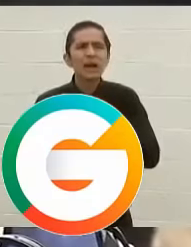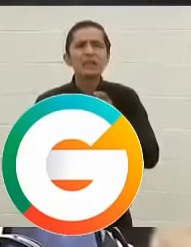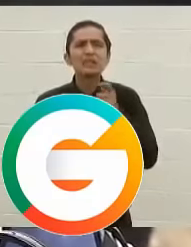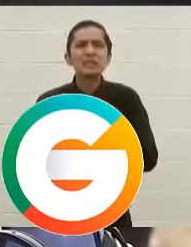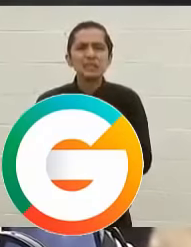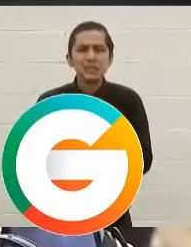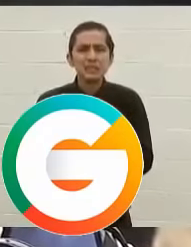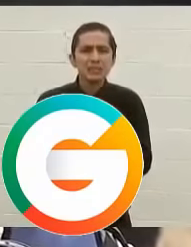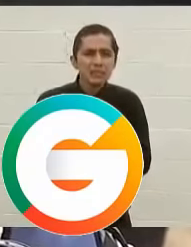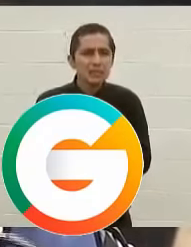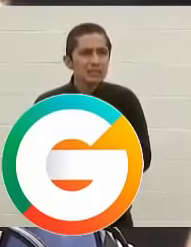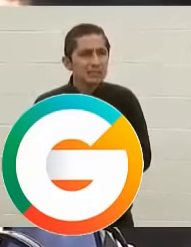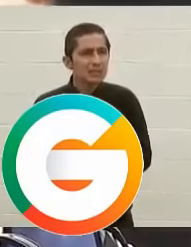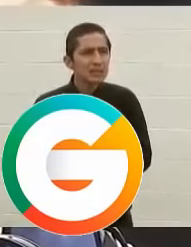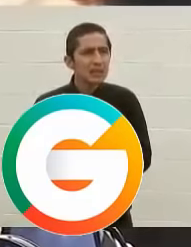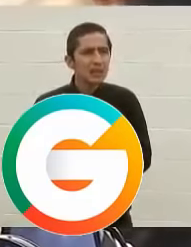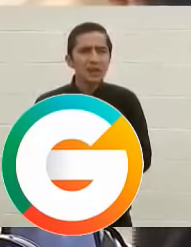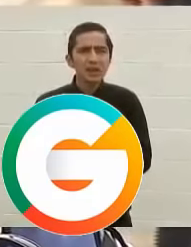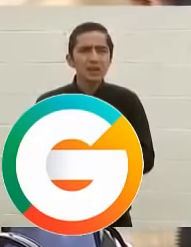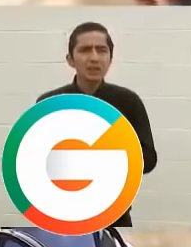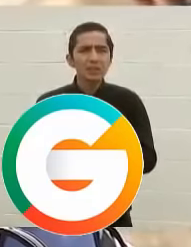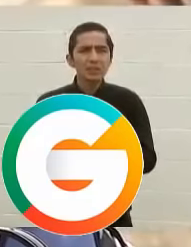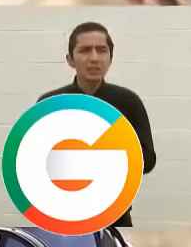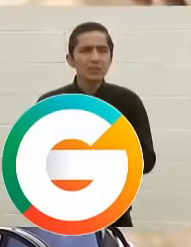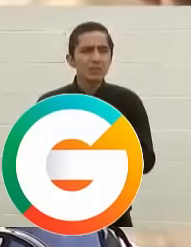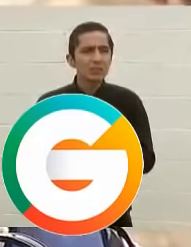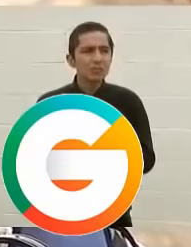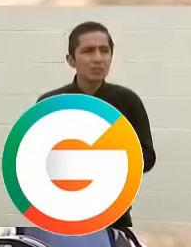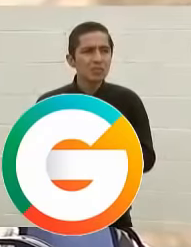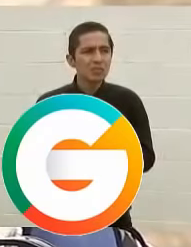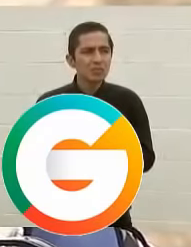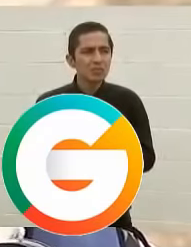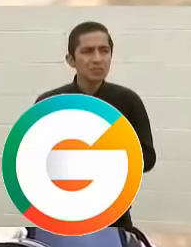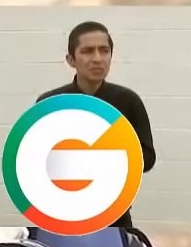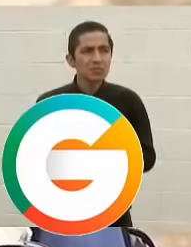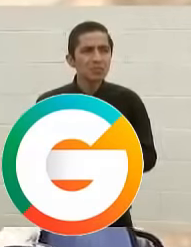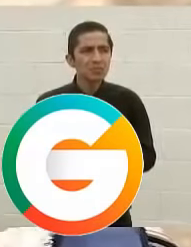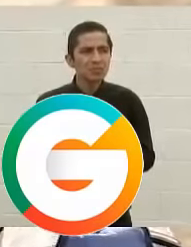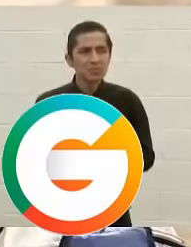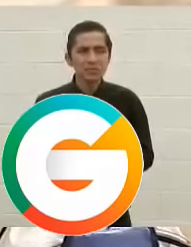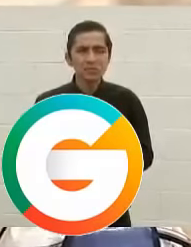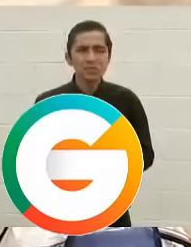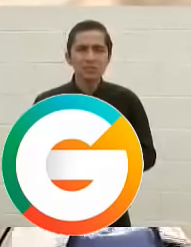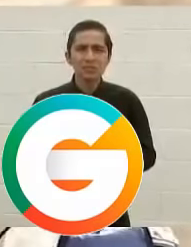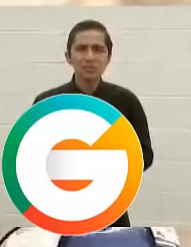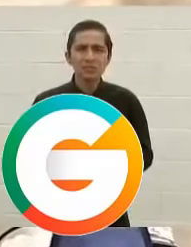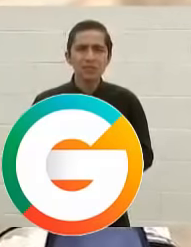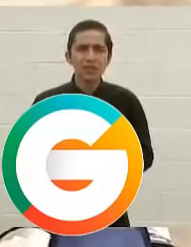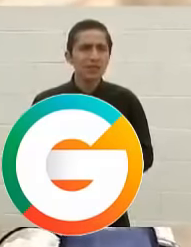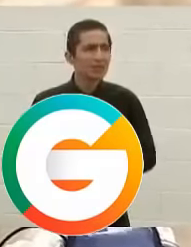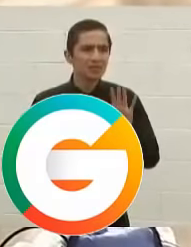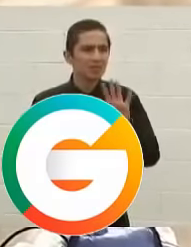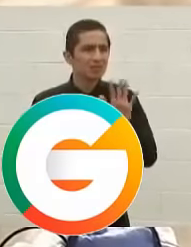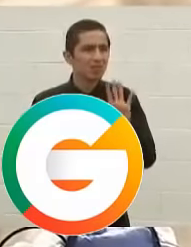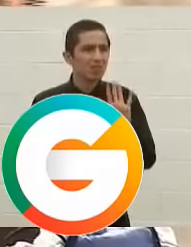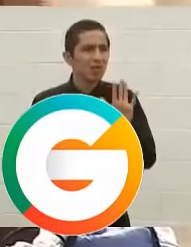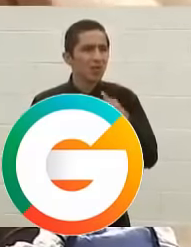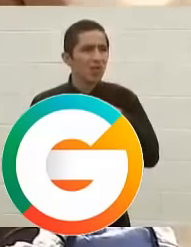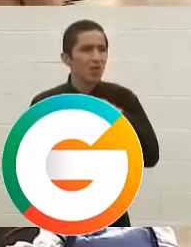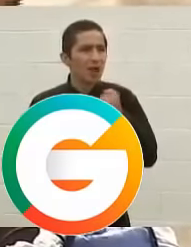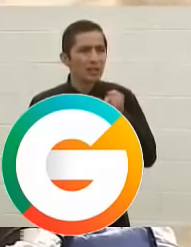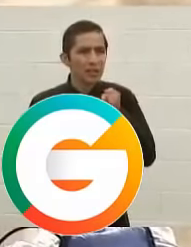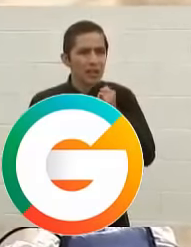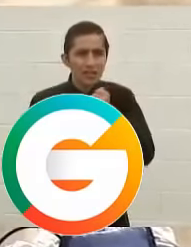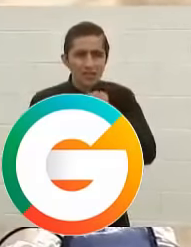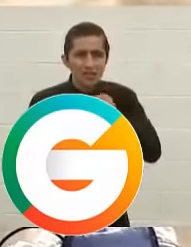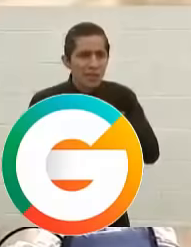atacar nuevamente al secretario de la ciudad. ¿Es esto real? No tenemos esta